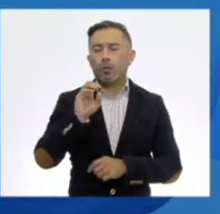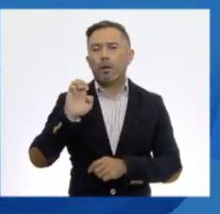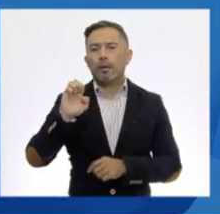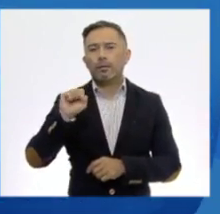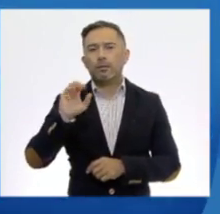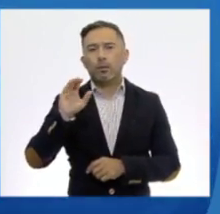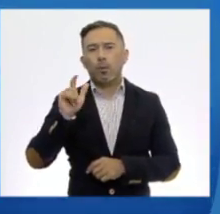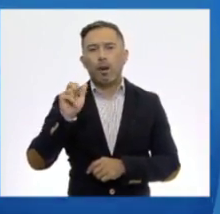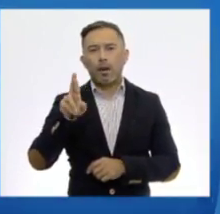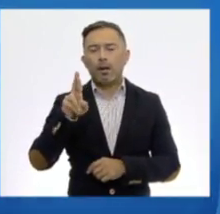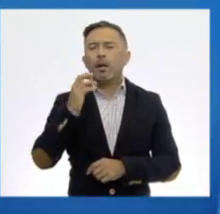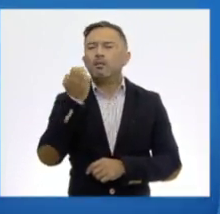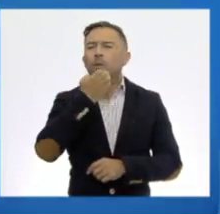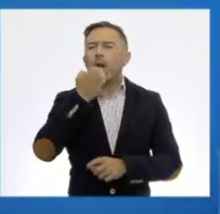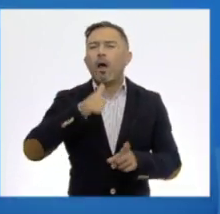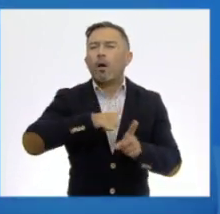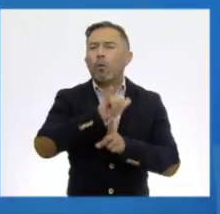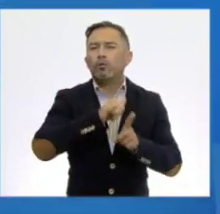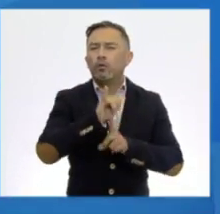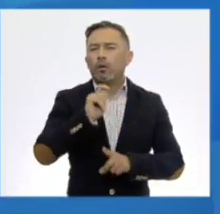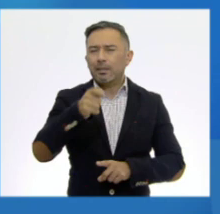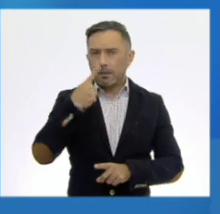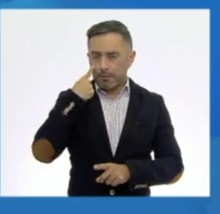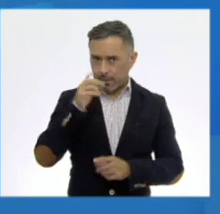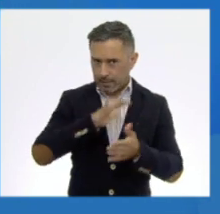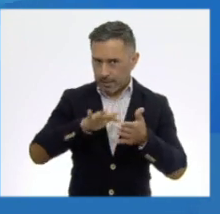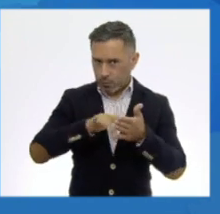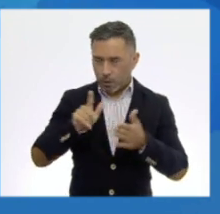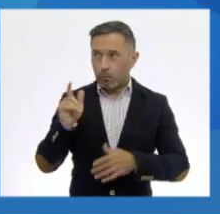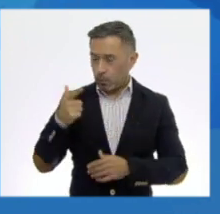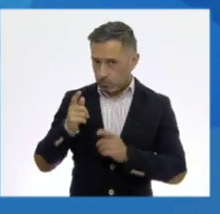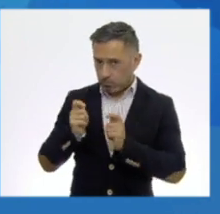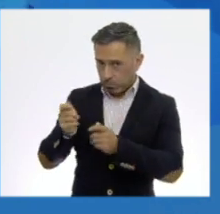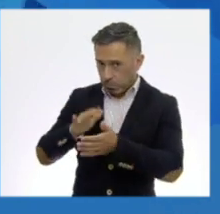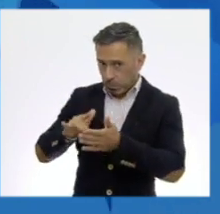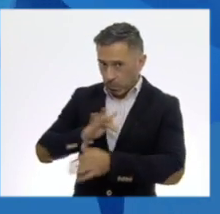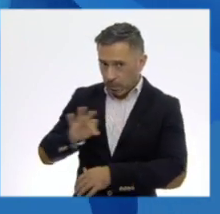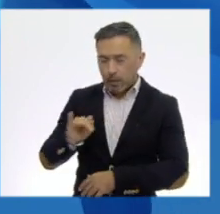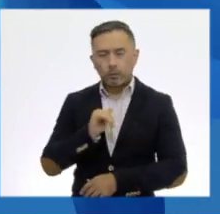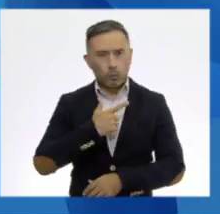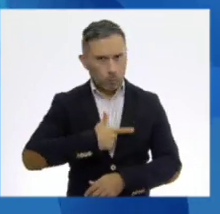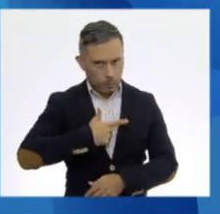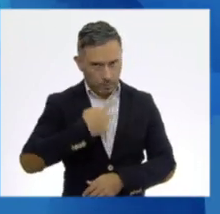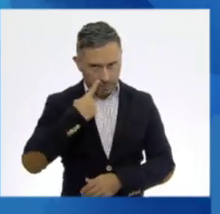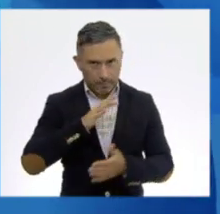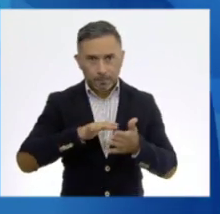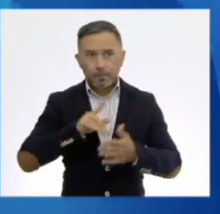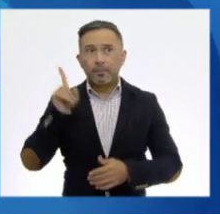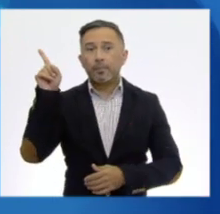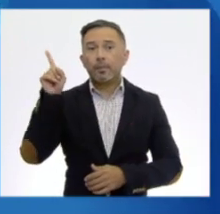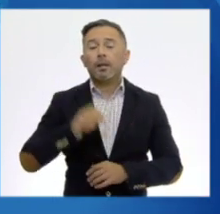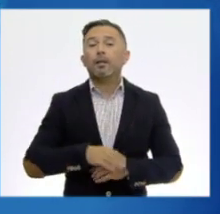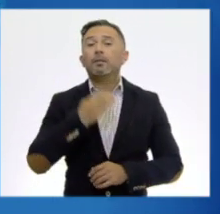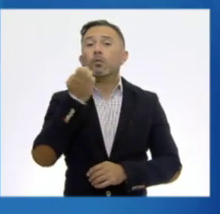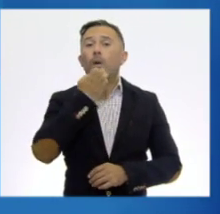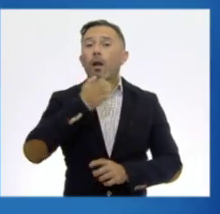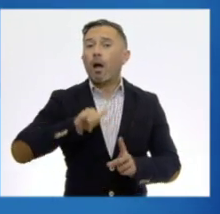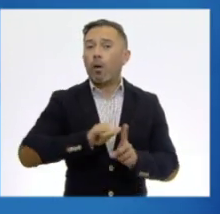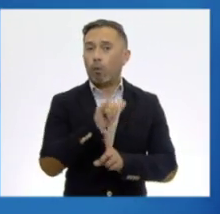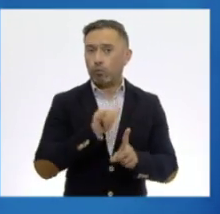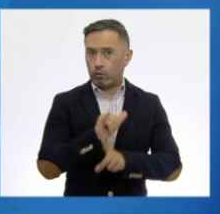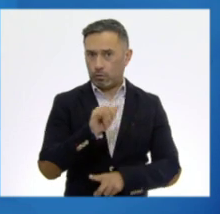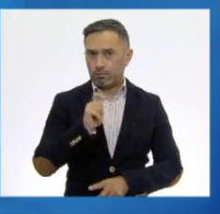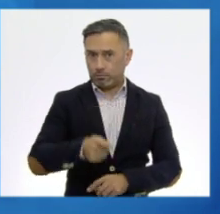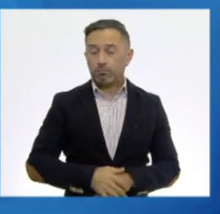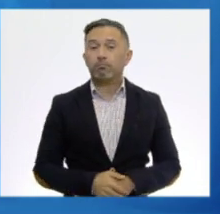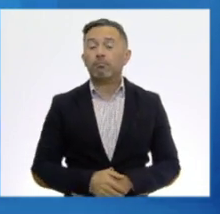leer qué es? Sí, con mucho gusto. Aquí lo tenemos. A ver, pongan mucha atención. Acoso escolar. Se presenta cuando